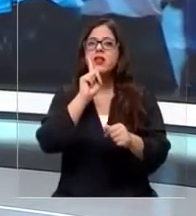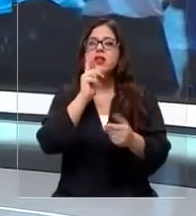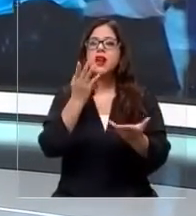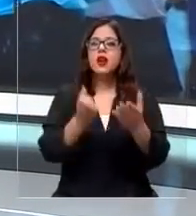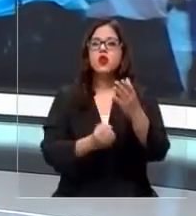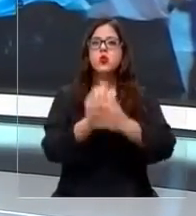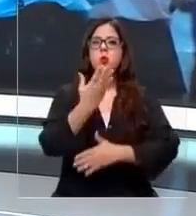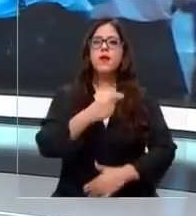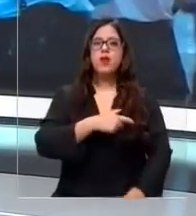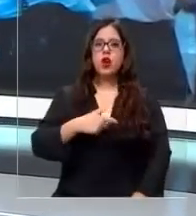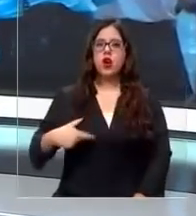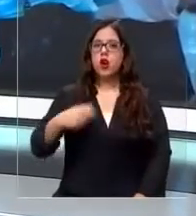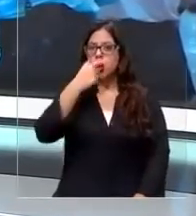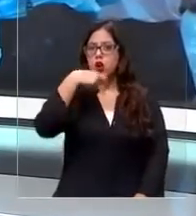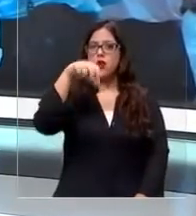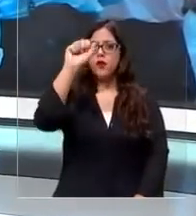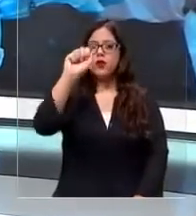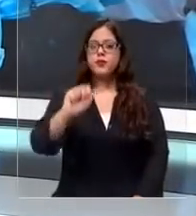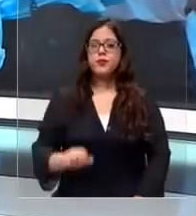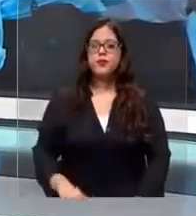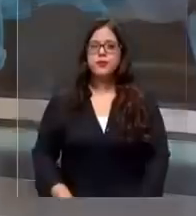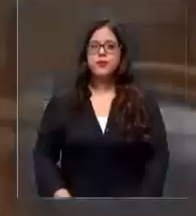gabinete del presidente Gabriel Boric.